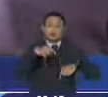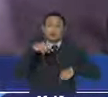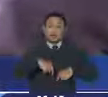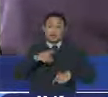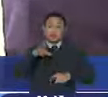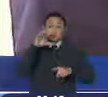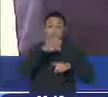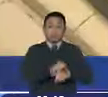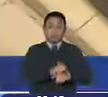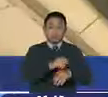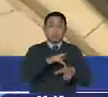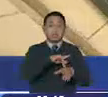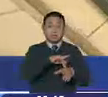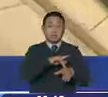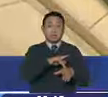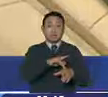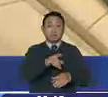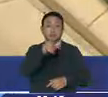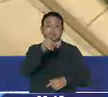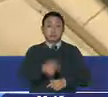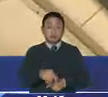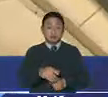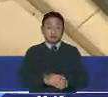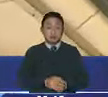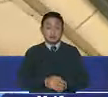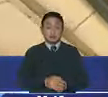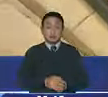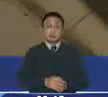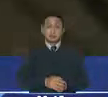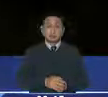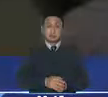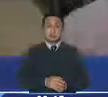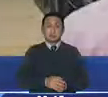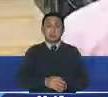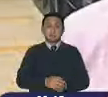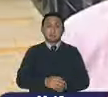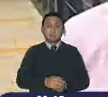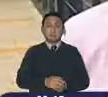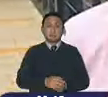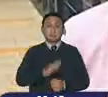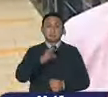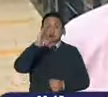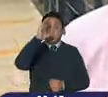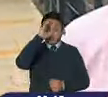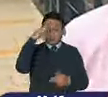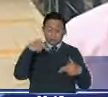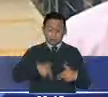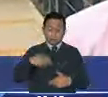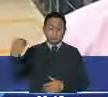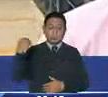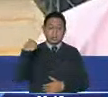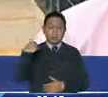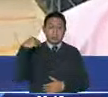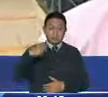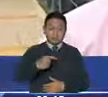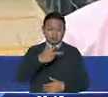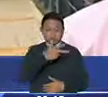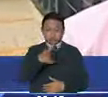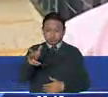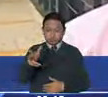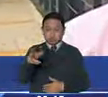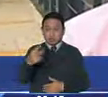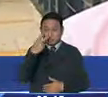podía ser un riesgo para el ciudadano que estaba siendo apuntado y el mismo guardia. El guardia alertó, nosotros inmediatamente desplegamos las cámaras, vimos ya los